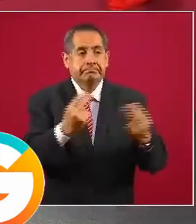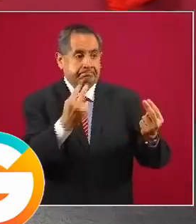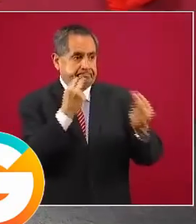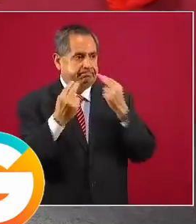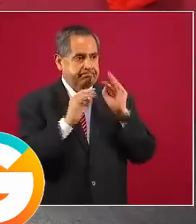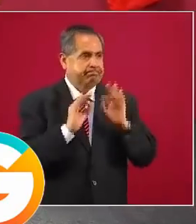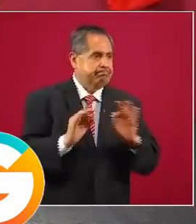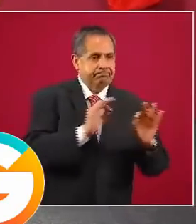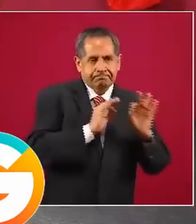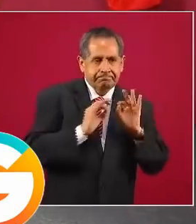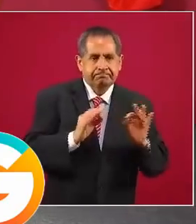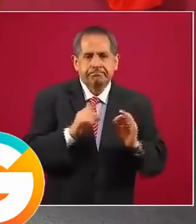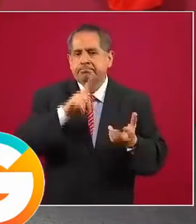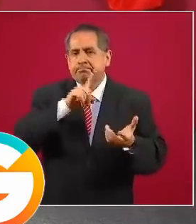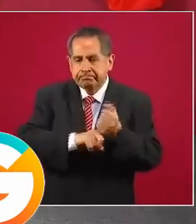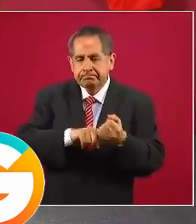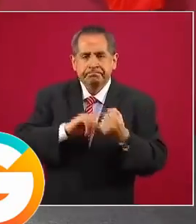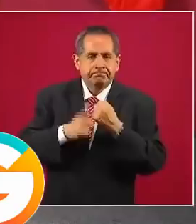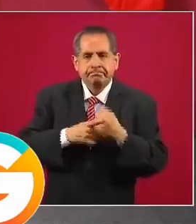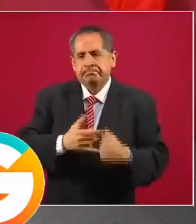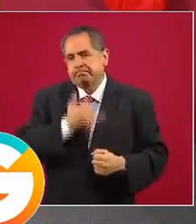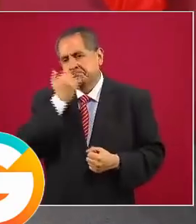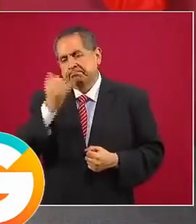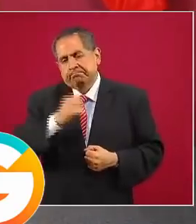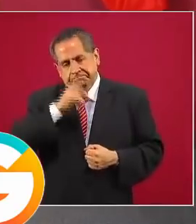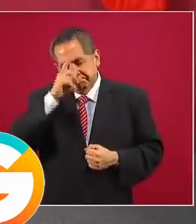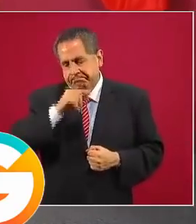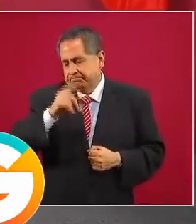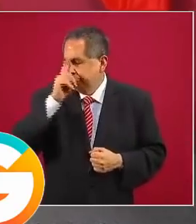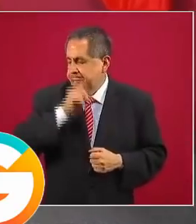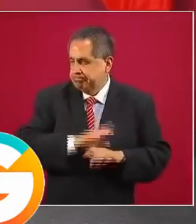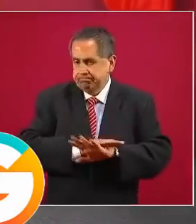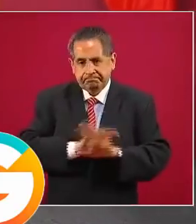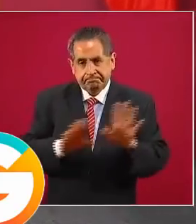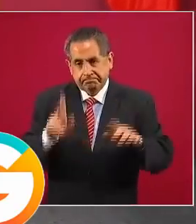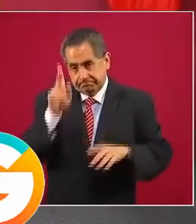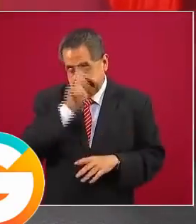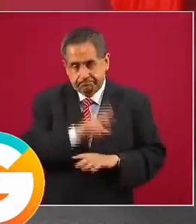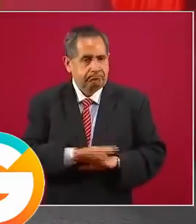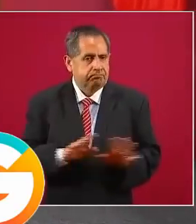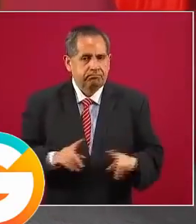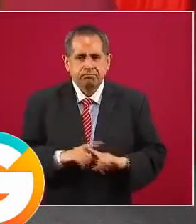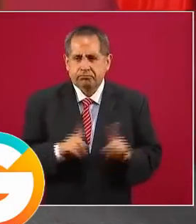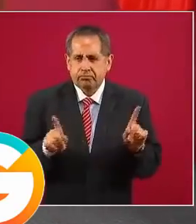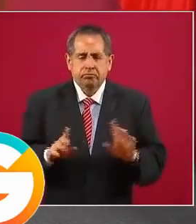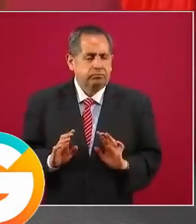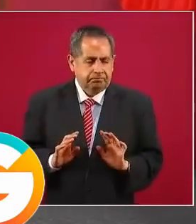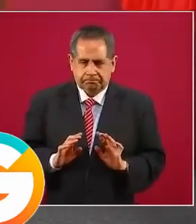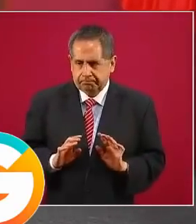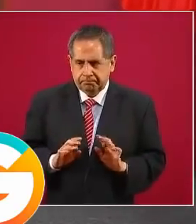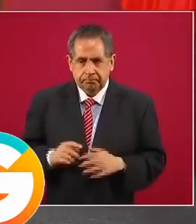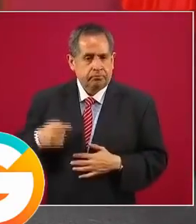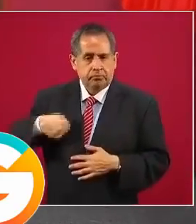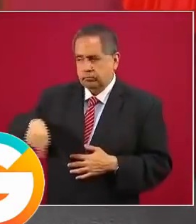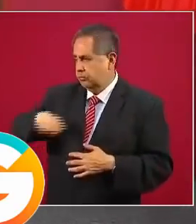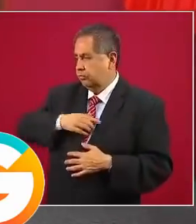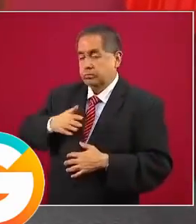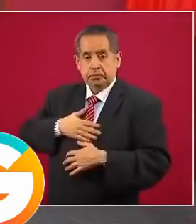y así se cometen errores garrafales. Entonces, nosotros tuvimos